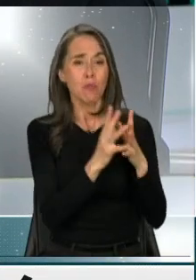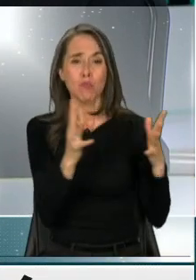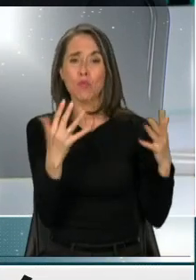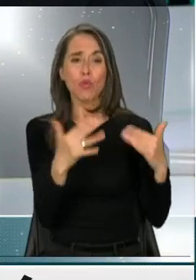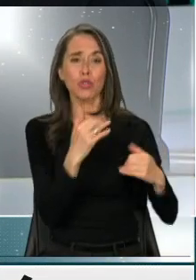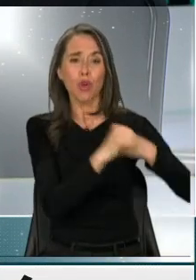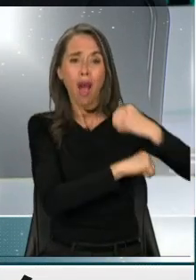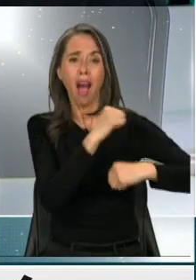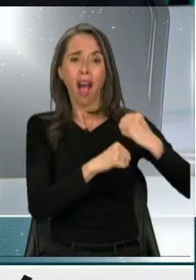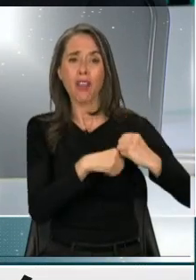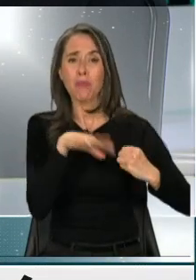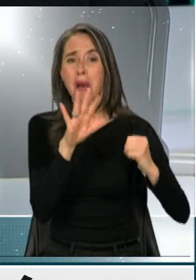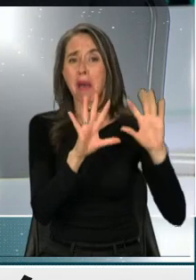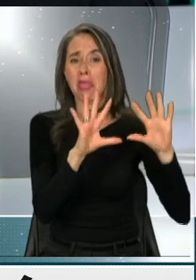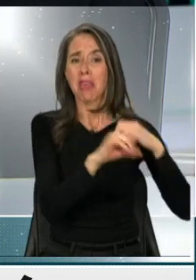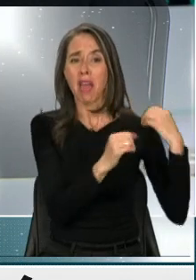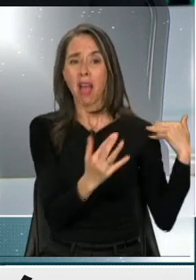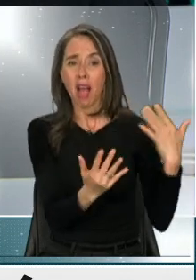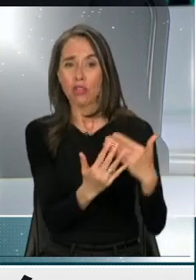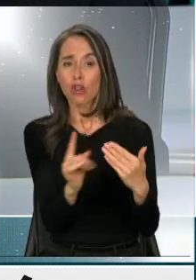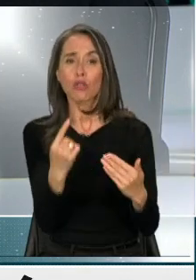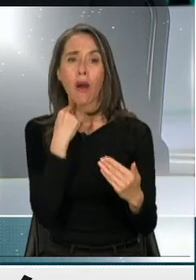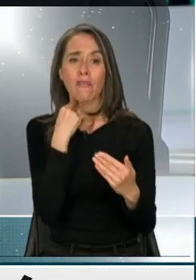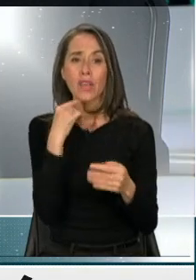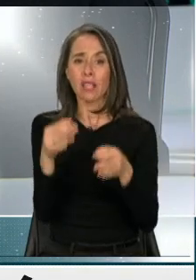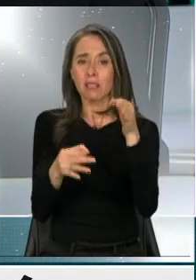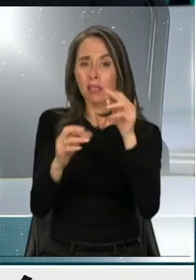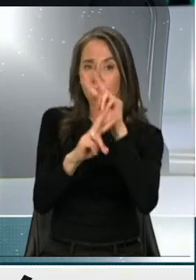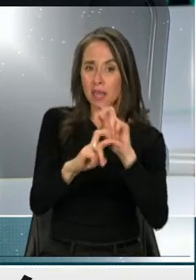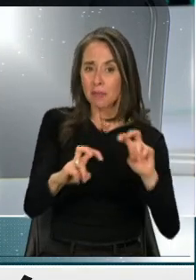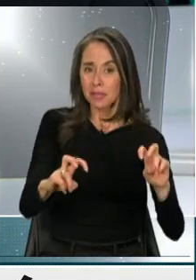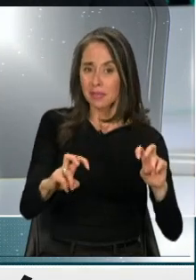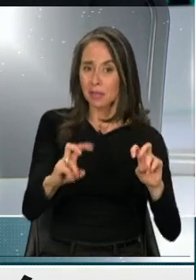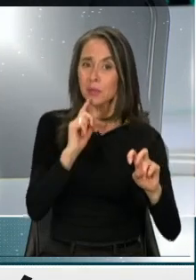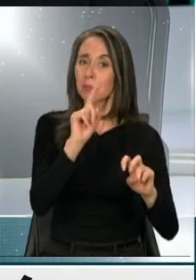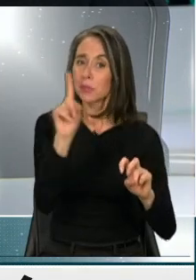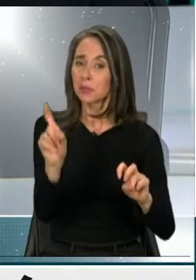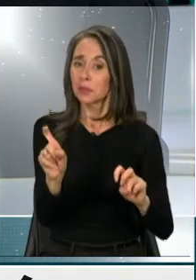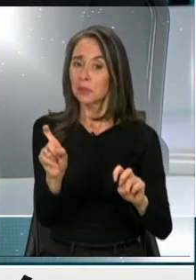afecta desde el punto de vista jurídico la investigación propiamente tal